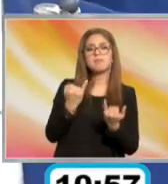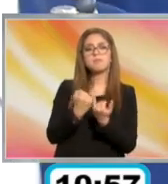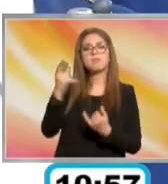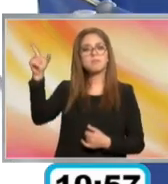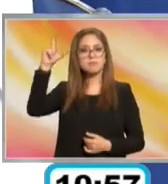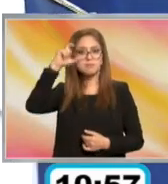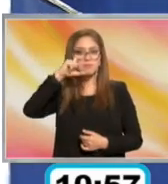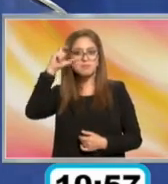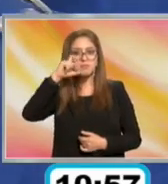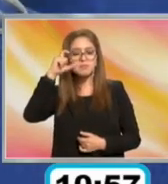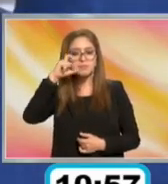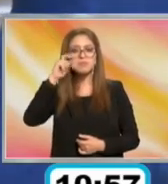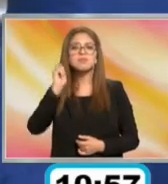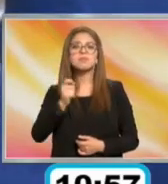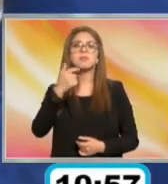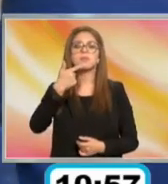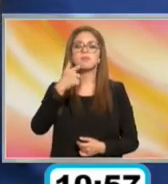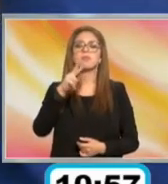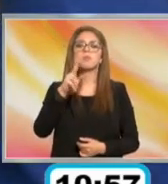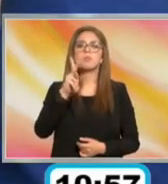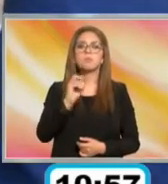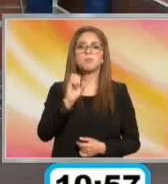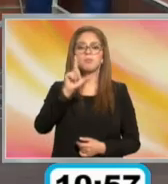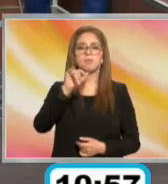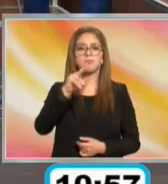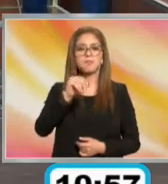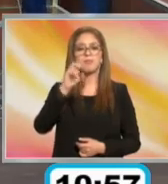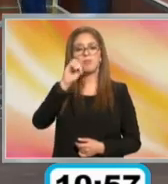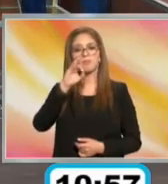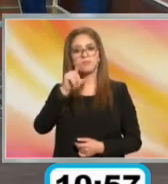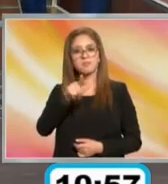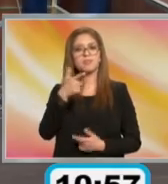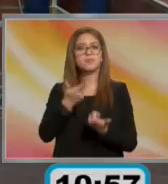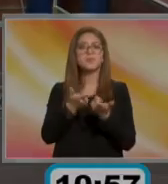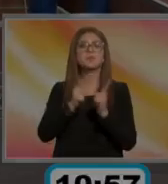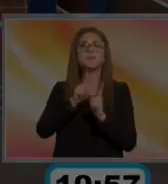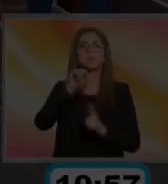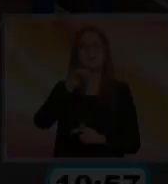Instagram, perdón, estamos por el Grupo Libra Oficial. Ahí está, fuerte el aplauso para el Grupo Libre. Adelante, compañeros.